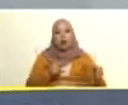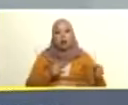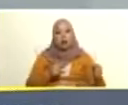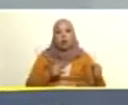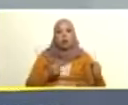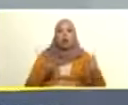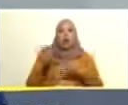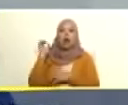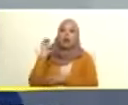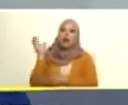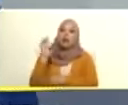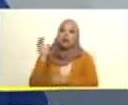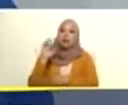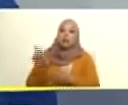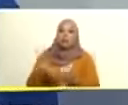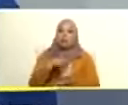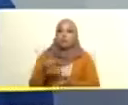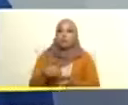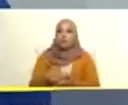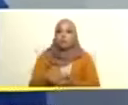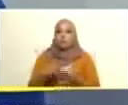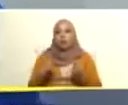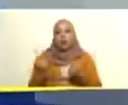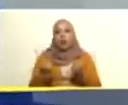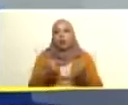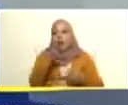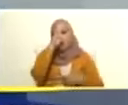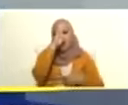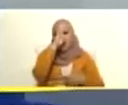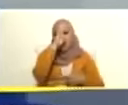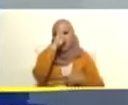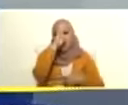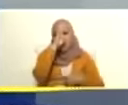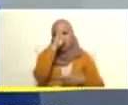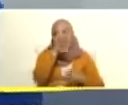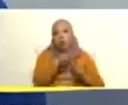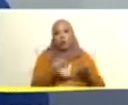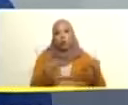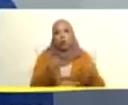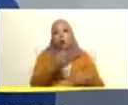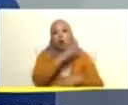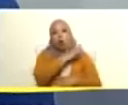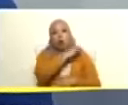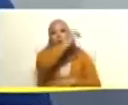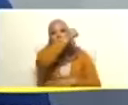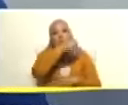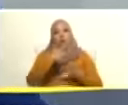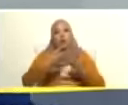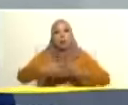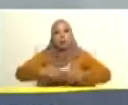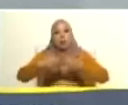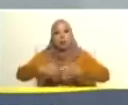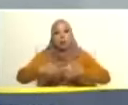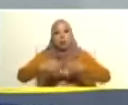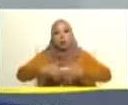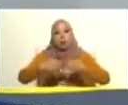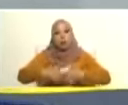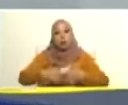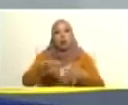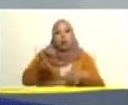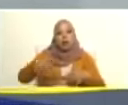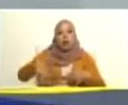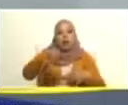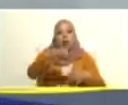entre la Asamblea Nacional, la Comisión de Finanzas, entre todos los empresarios y también entre los estados